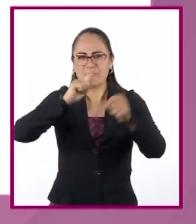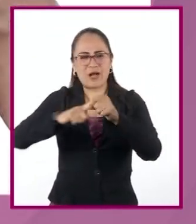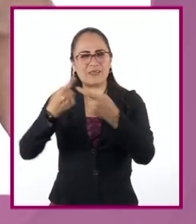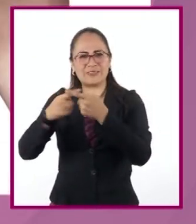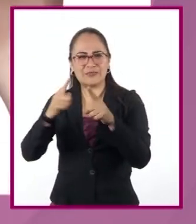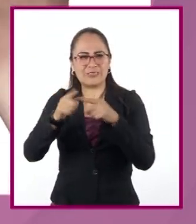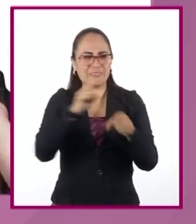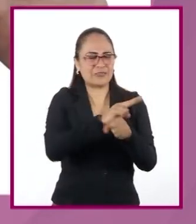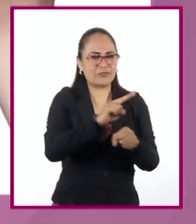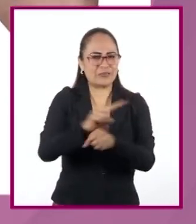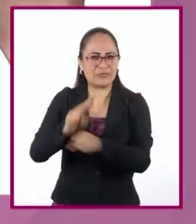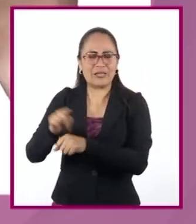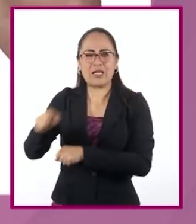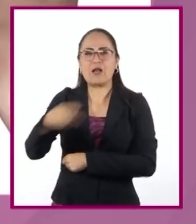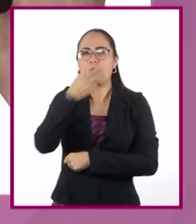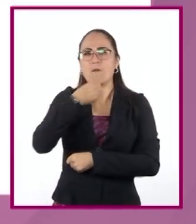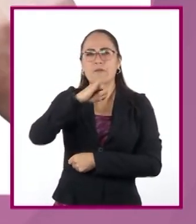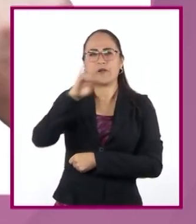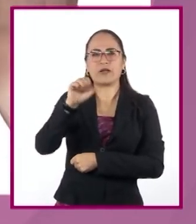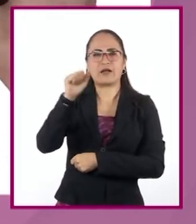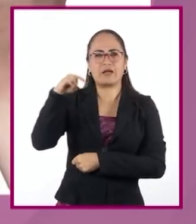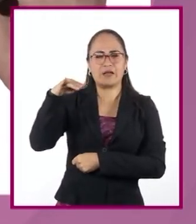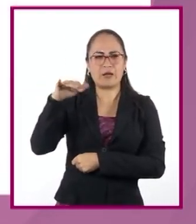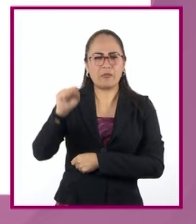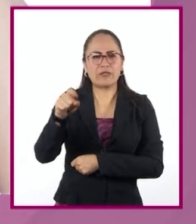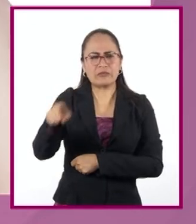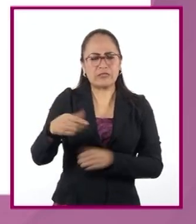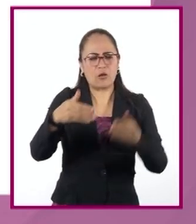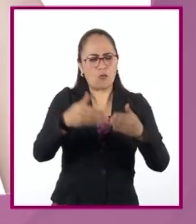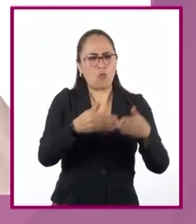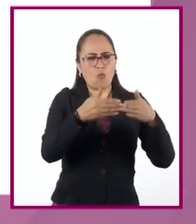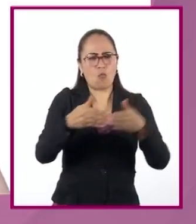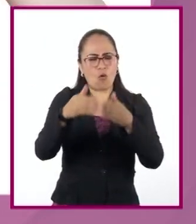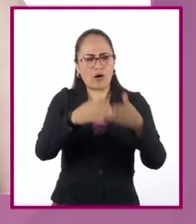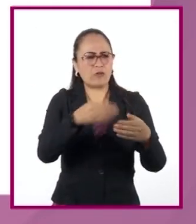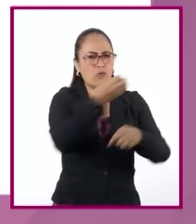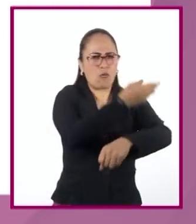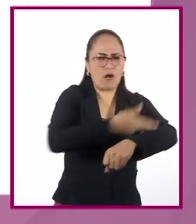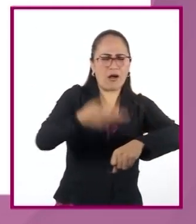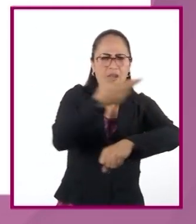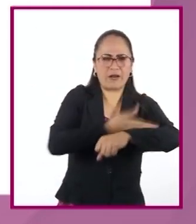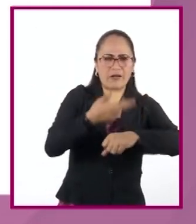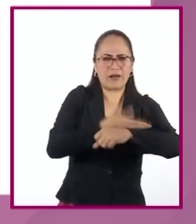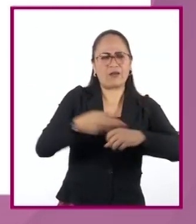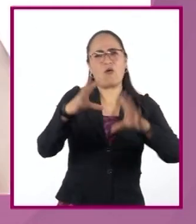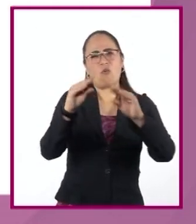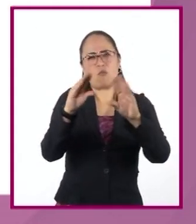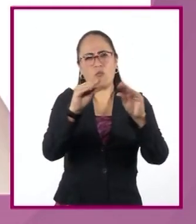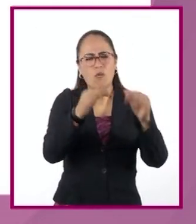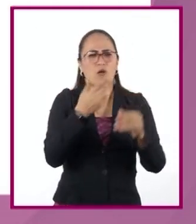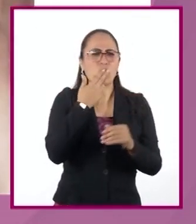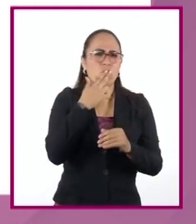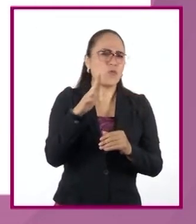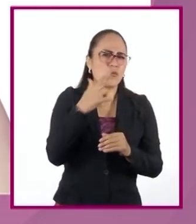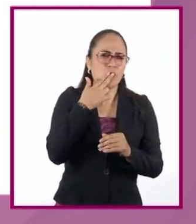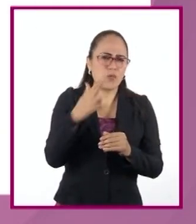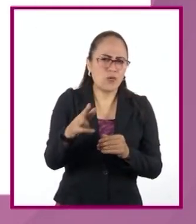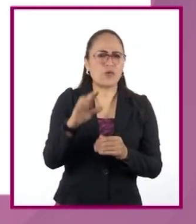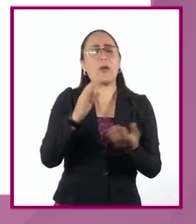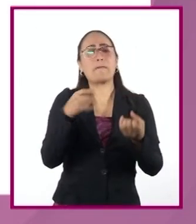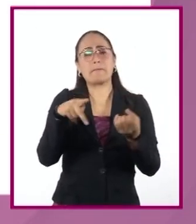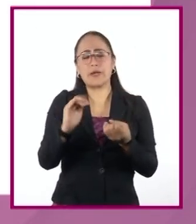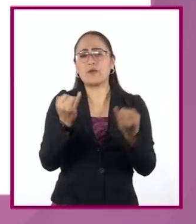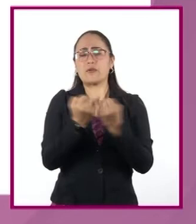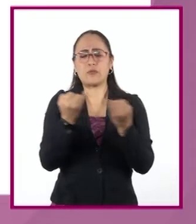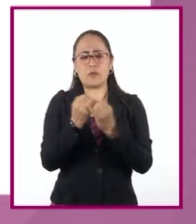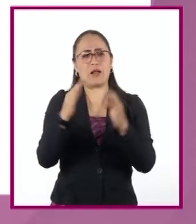James pasa mucho tiempo en el puerto vigilando y organizando sus embarques de algodón y tabaco. Pero también se da tiempo para apoyar